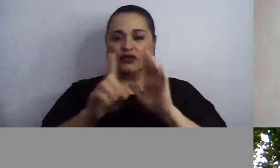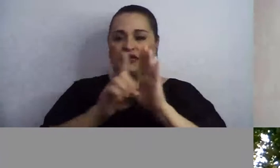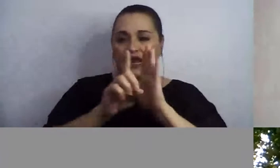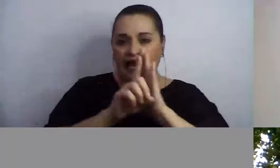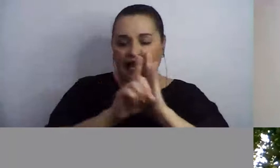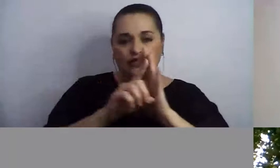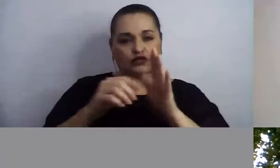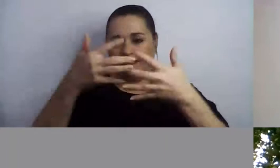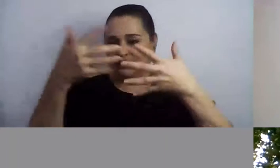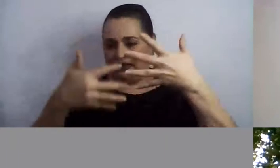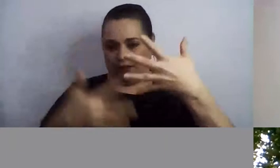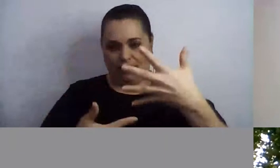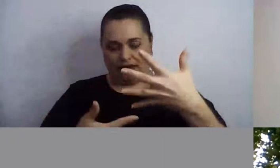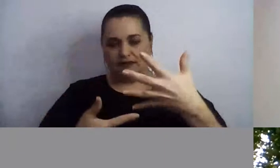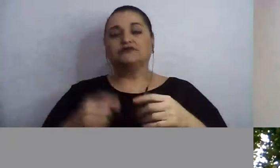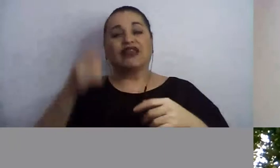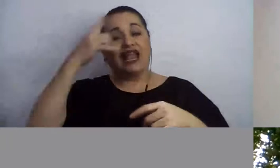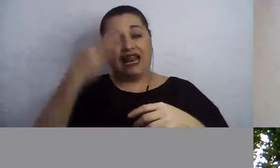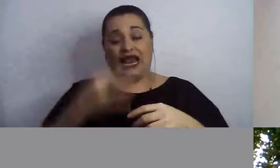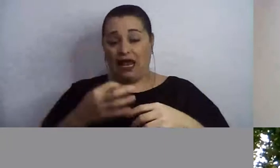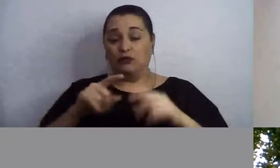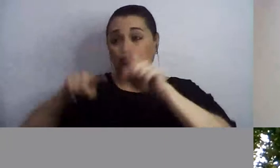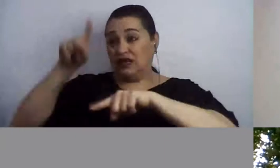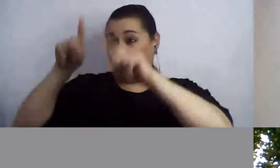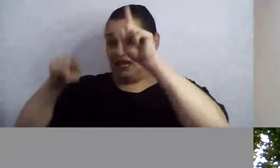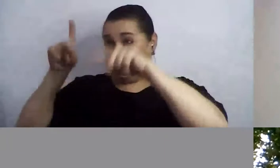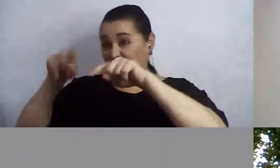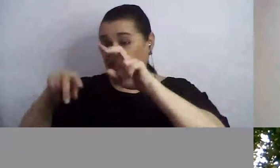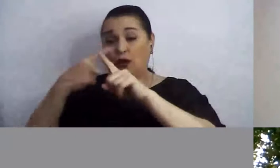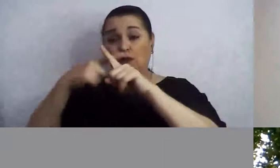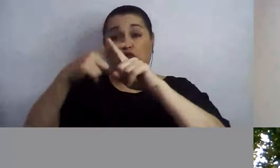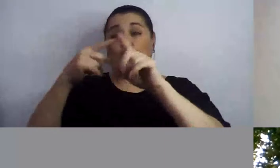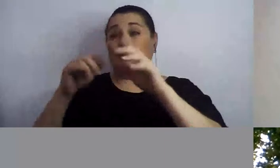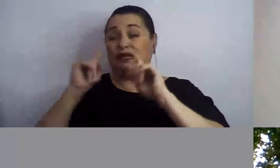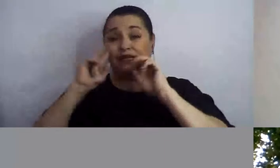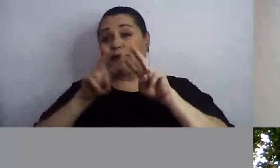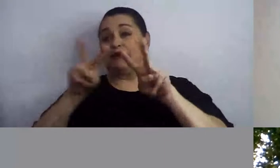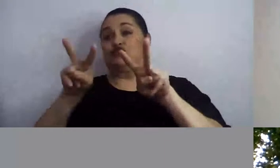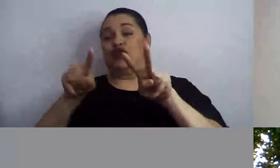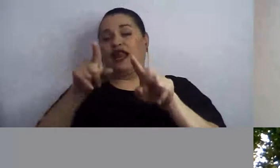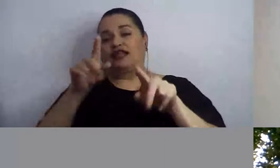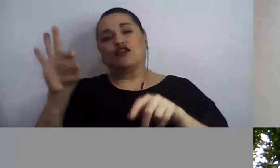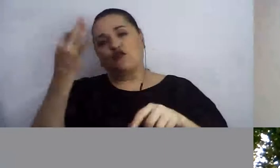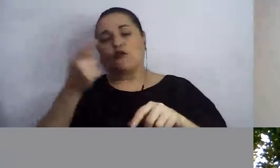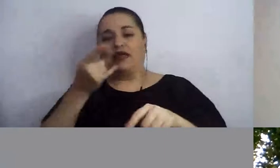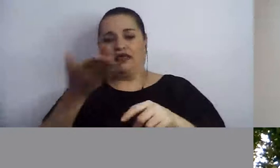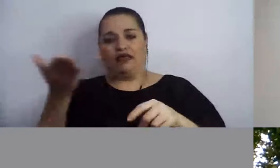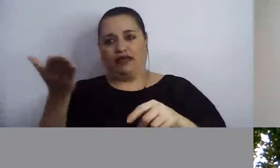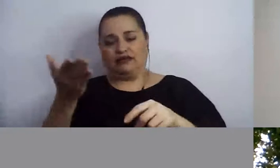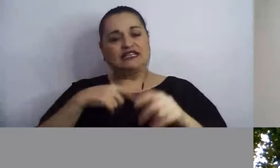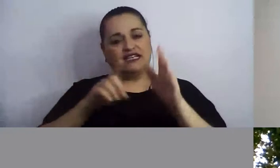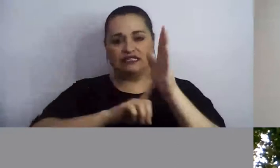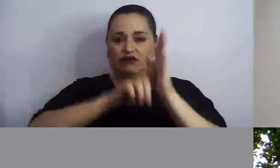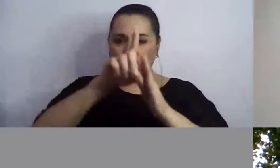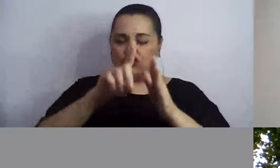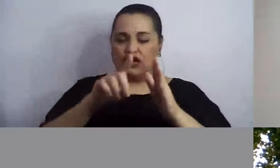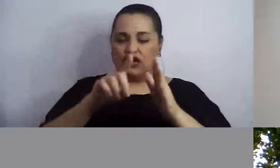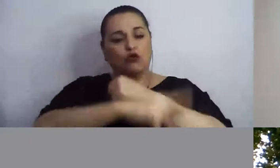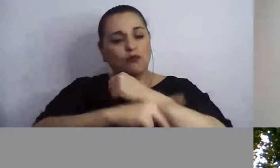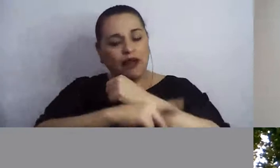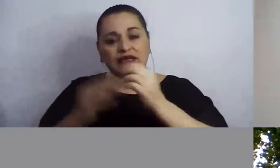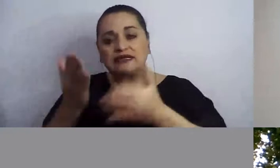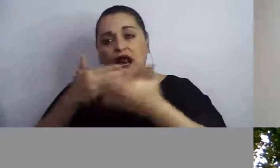etc. Creemos que el índice de pobreza multidimensional es una manera de ellas y hemos desarrollado creo que en ese sentido como país algunos